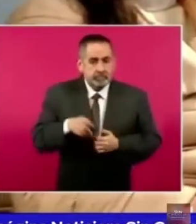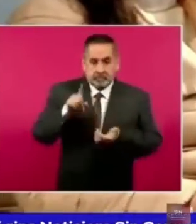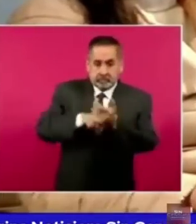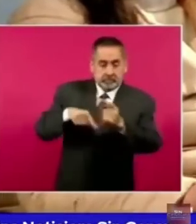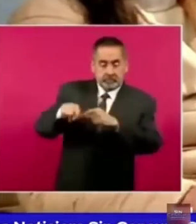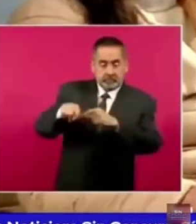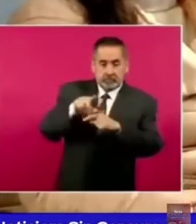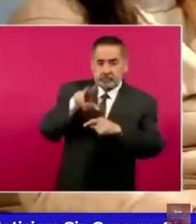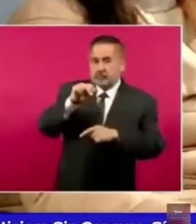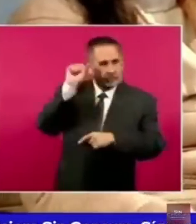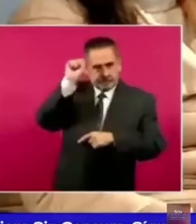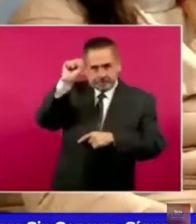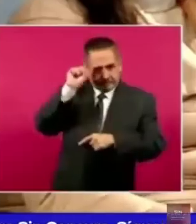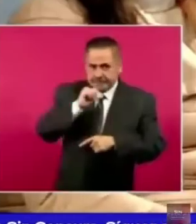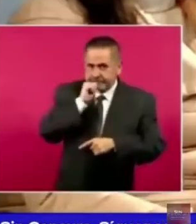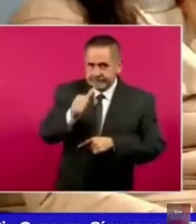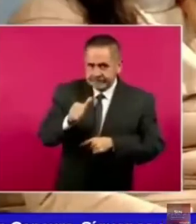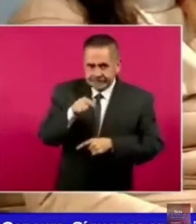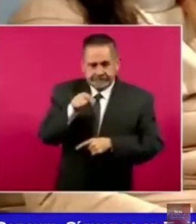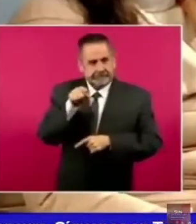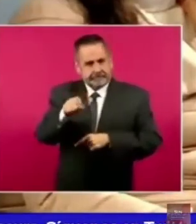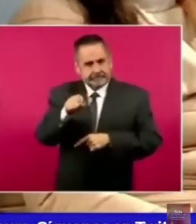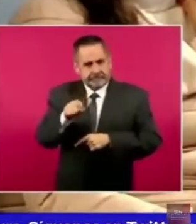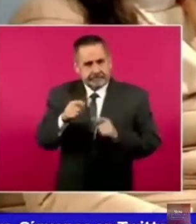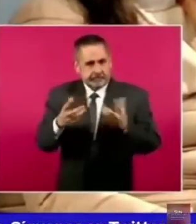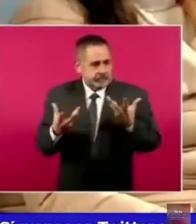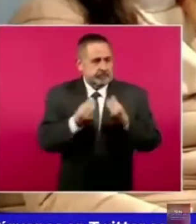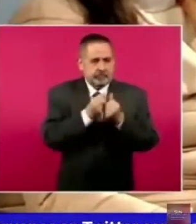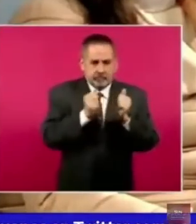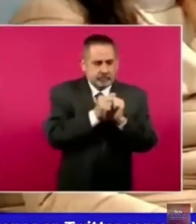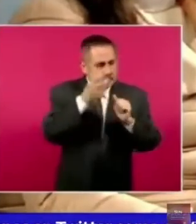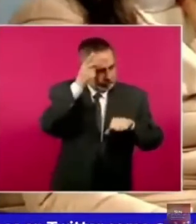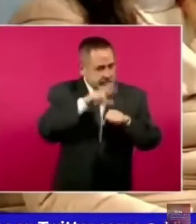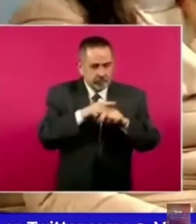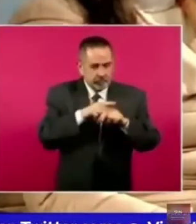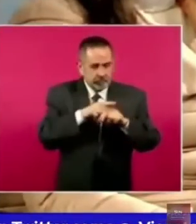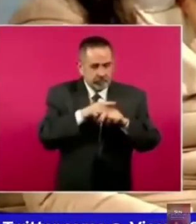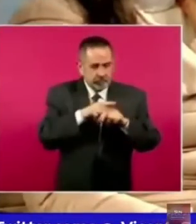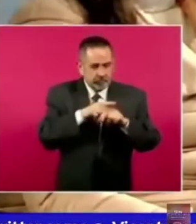sindicalizados, de los que entraron con la actual dirección.